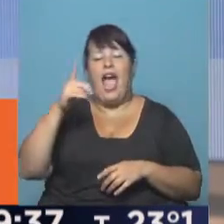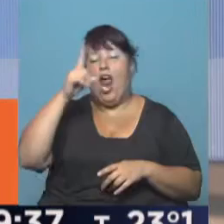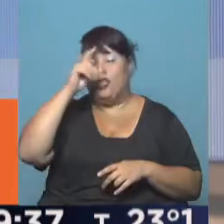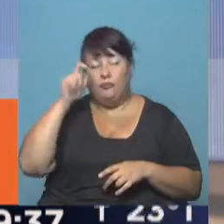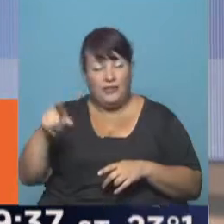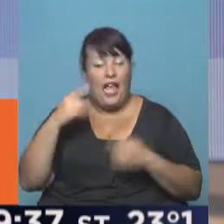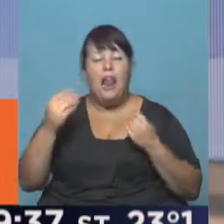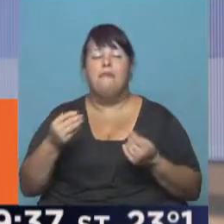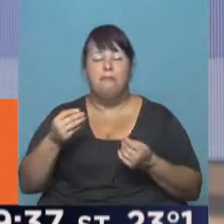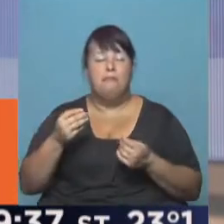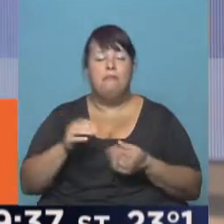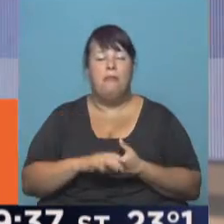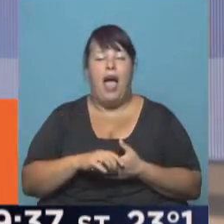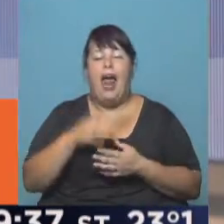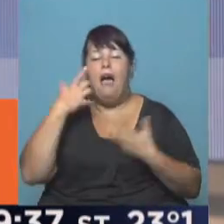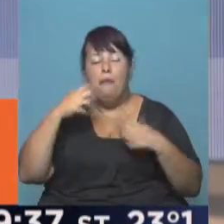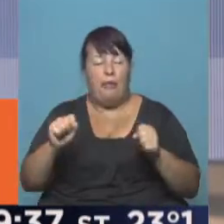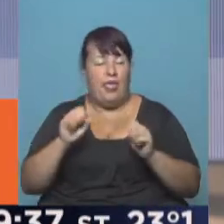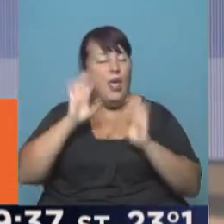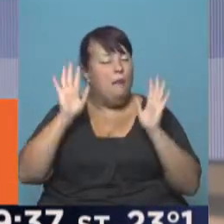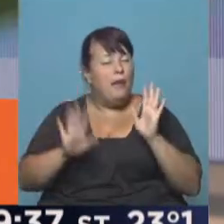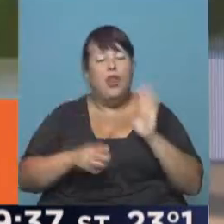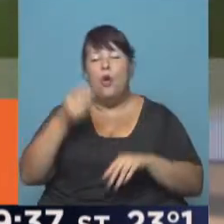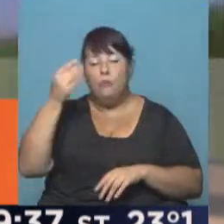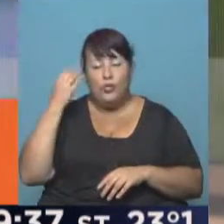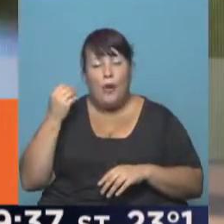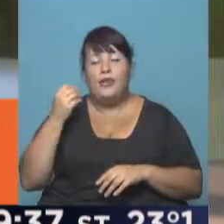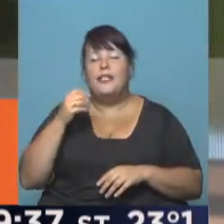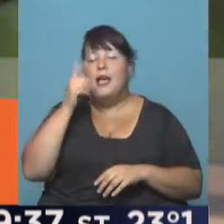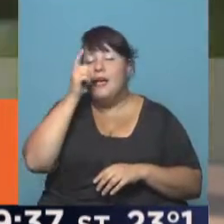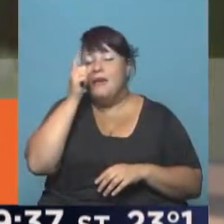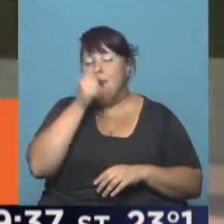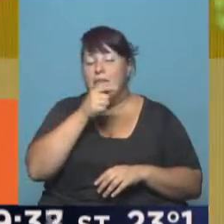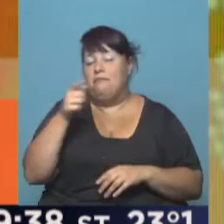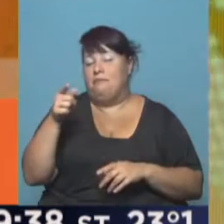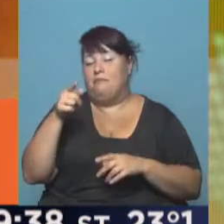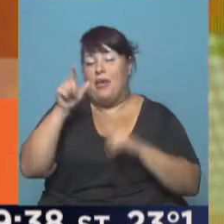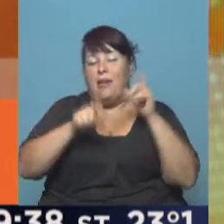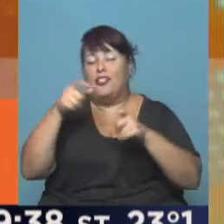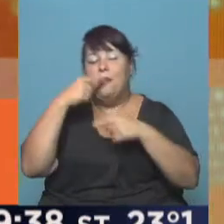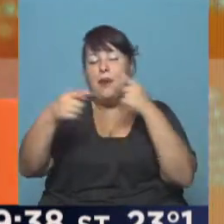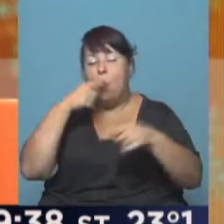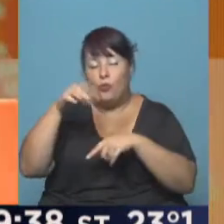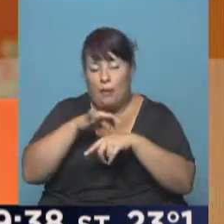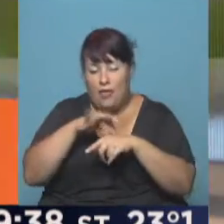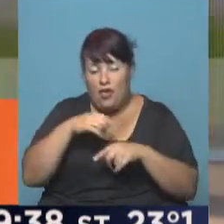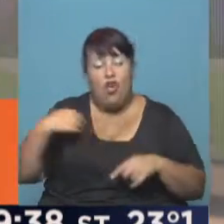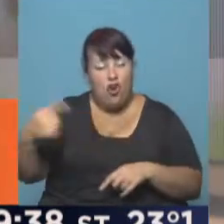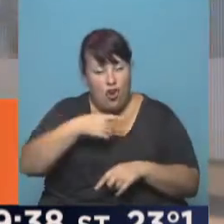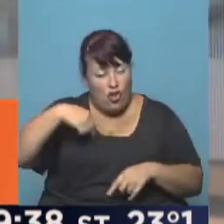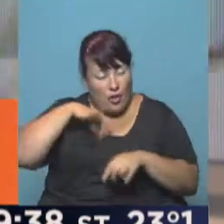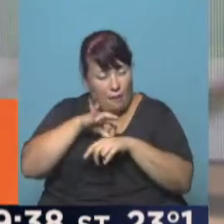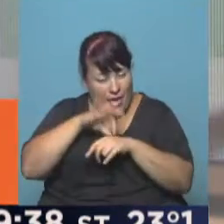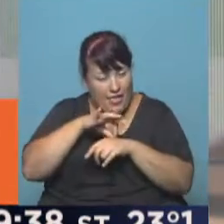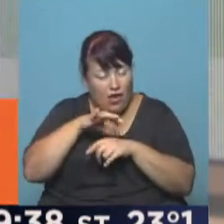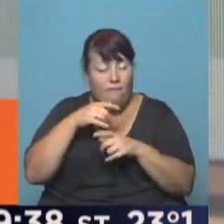salud para poder diagnosticar. Pero muchas veces los pacientes consultan a los médicos. Somos nosotros, los